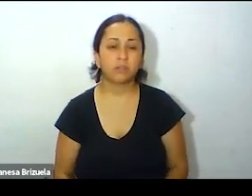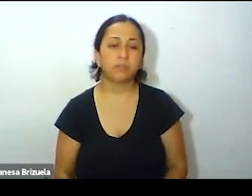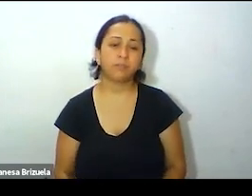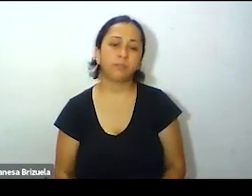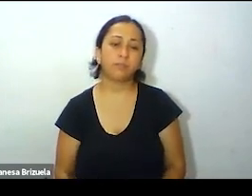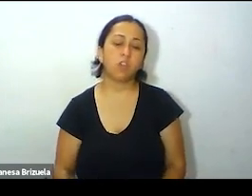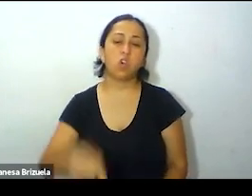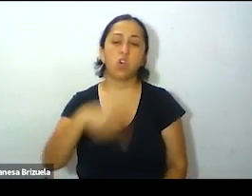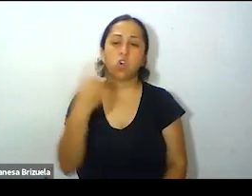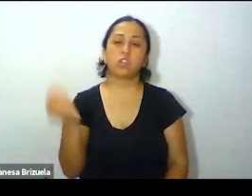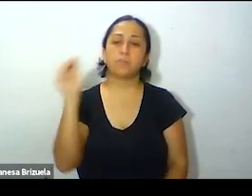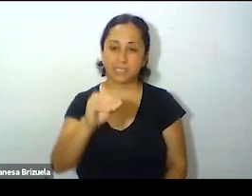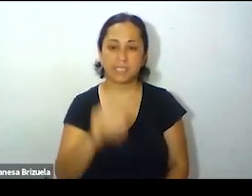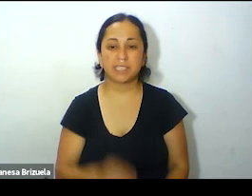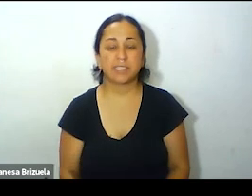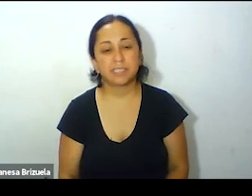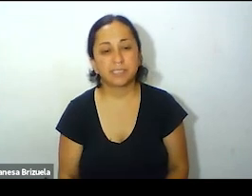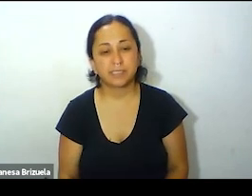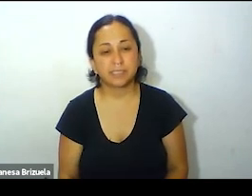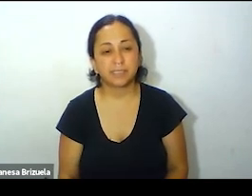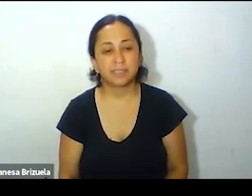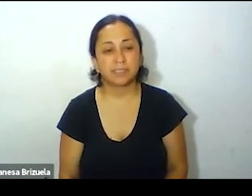agregamos otra.